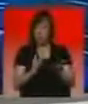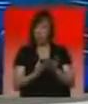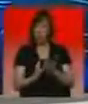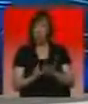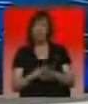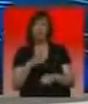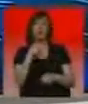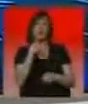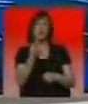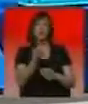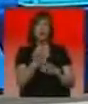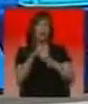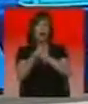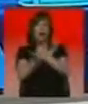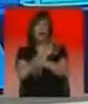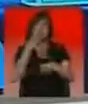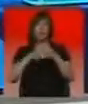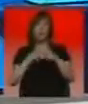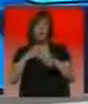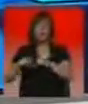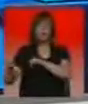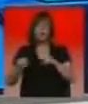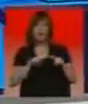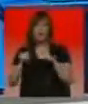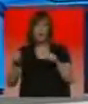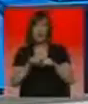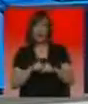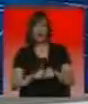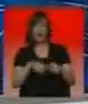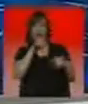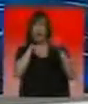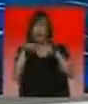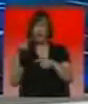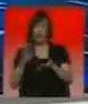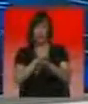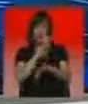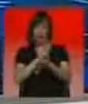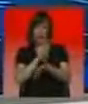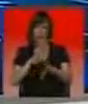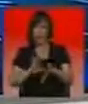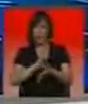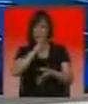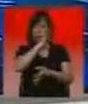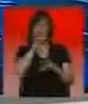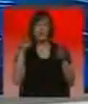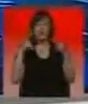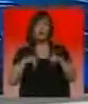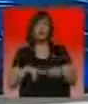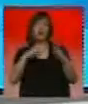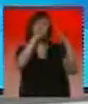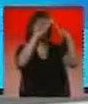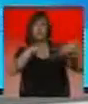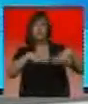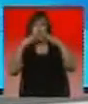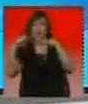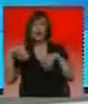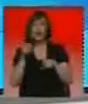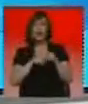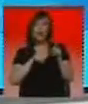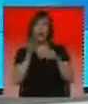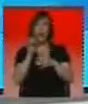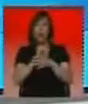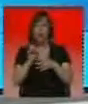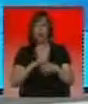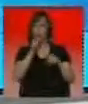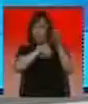haber asegurado los establecimientos de educación que se destruyeron o afectaron con el terremoto. Espinosa tuvo el apoyo de representantes